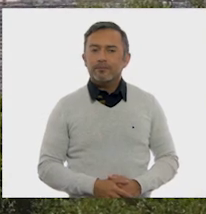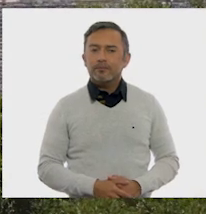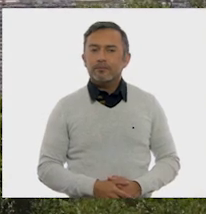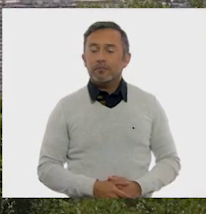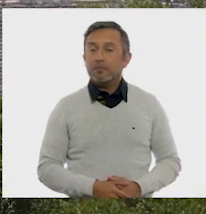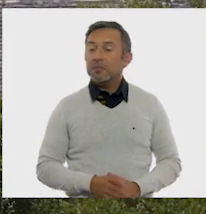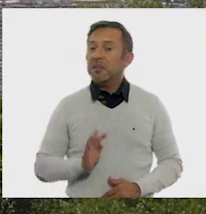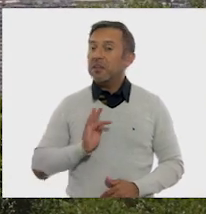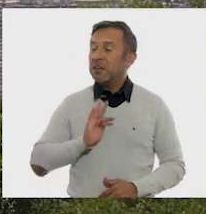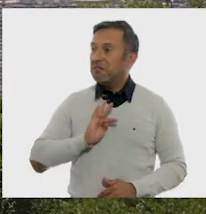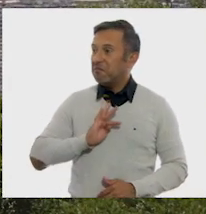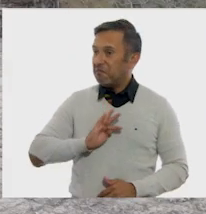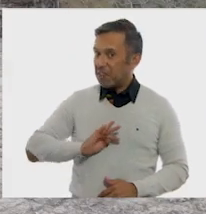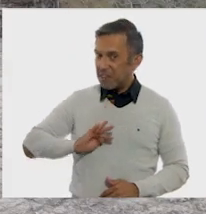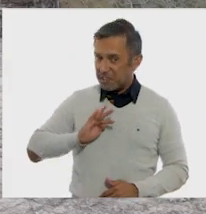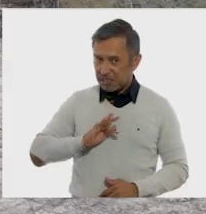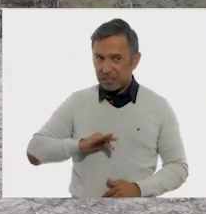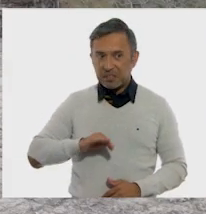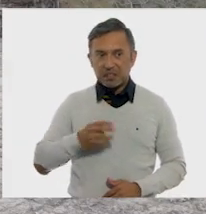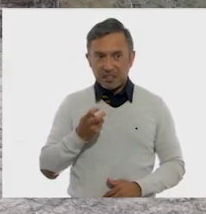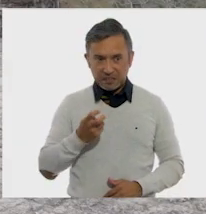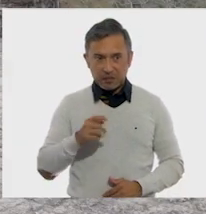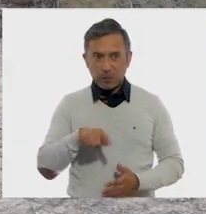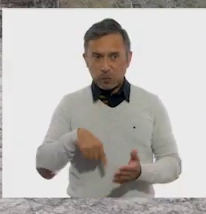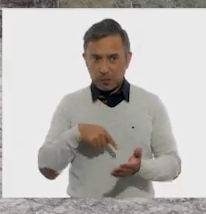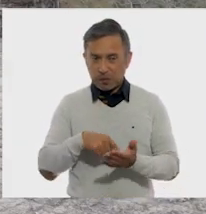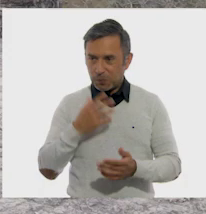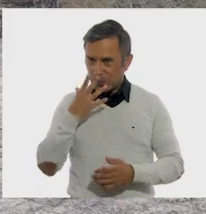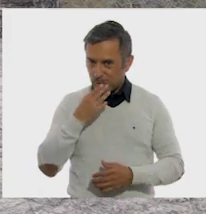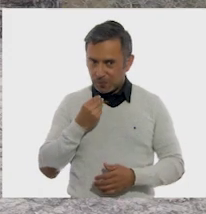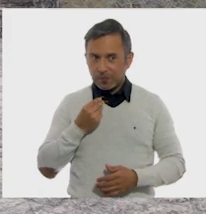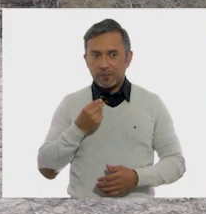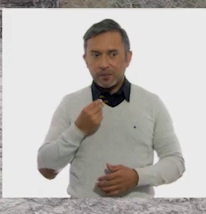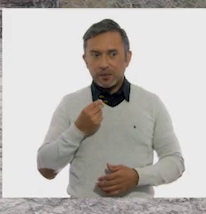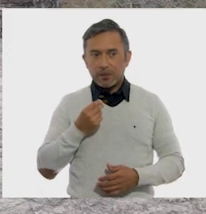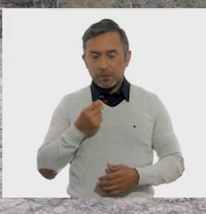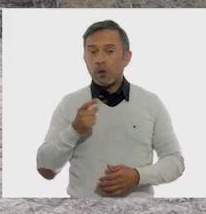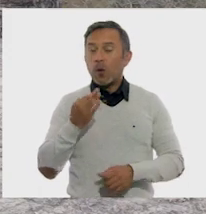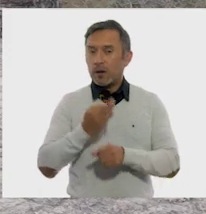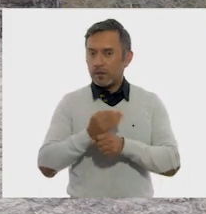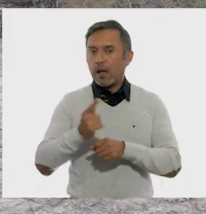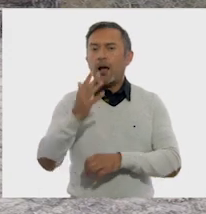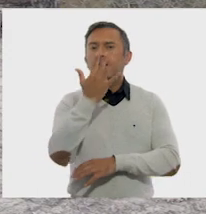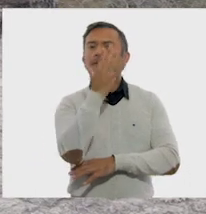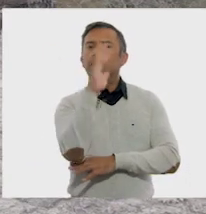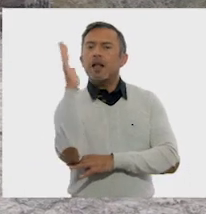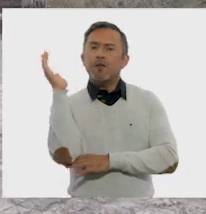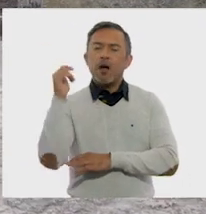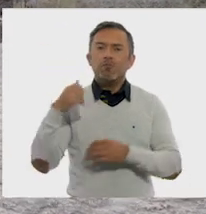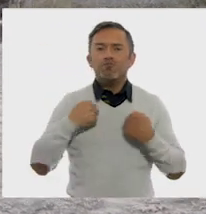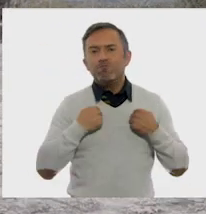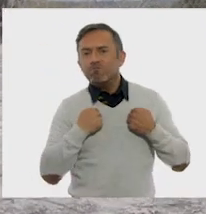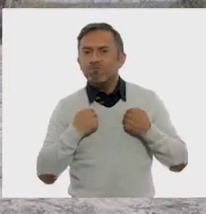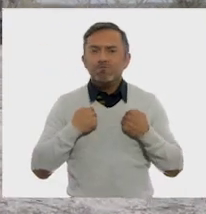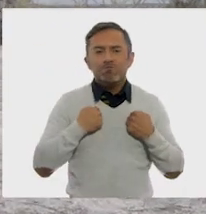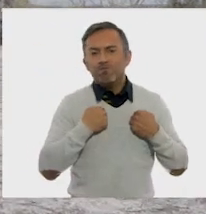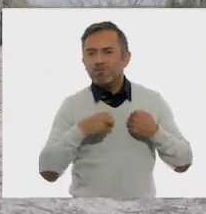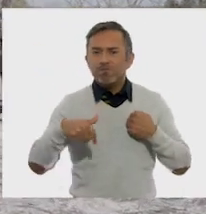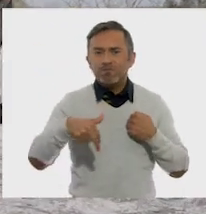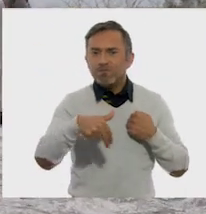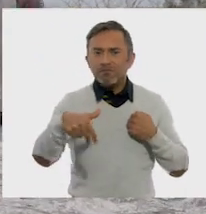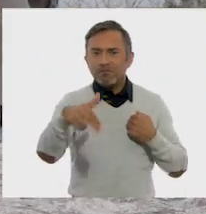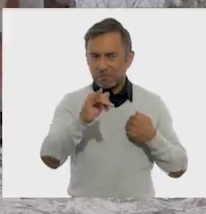Felicidades por tener este lugar aquí en Campeche. Esperemos que se mantenga por mucho, sí. Vamos a caminar por la selva. Vamos a darle. Órale. Bueno, pues ahora